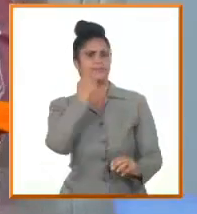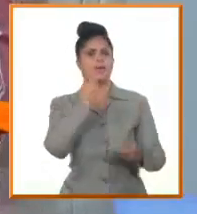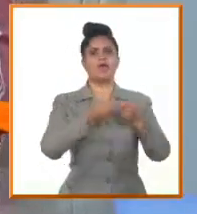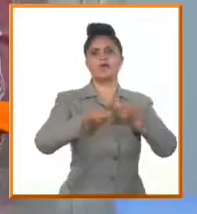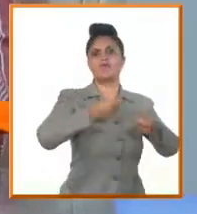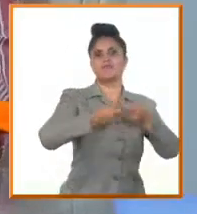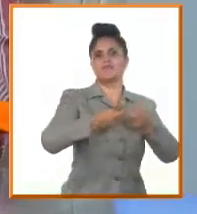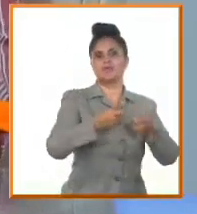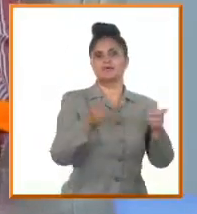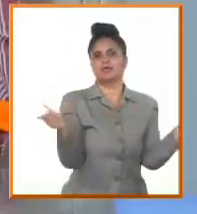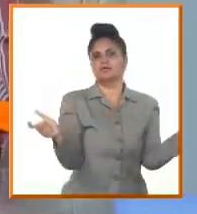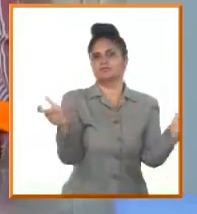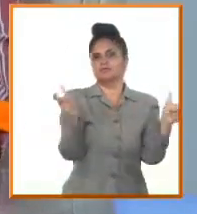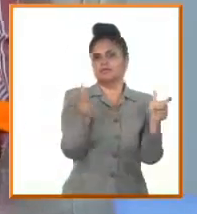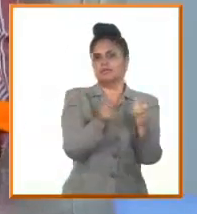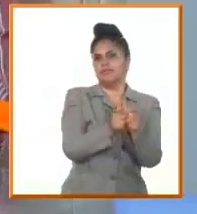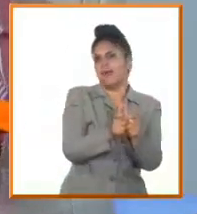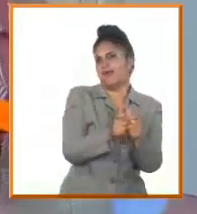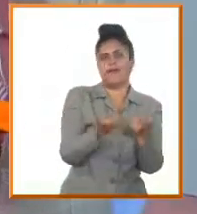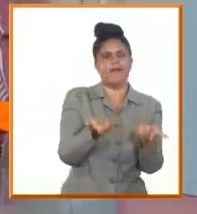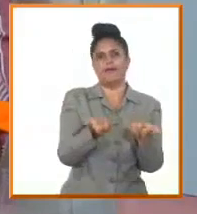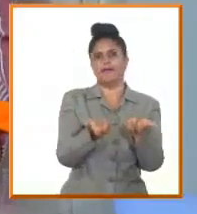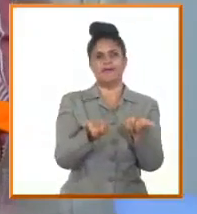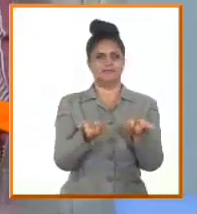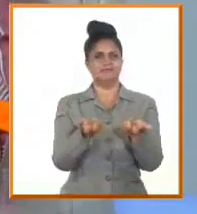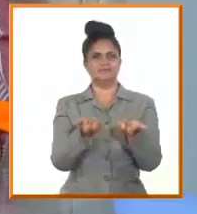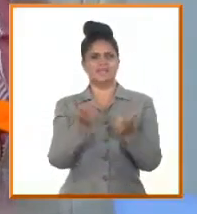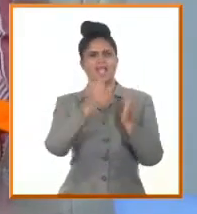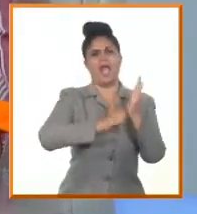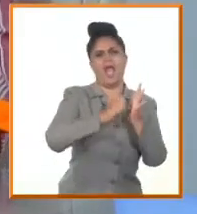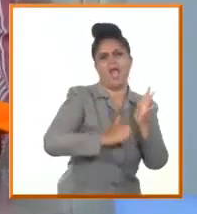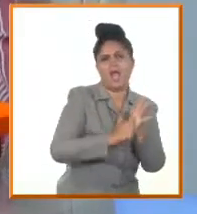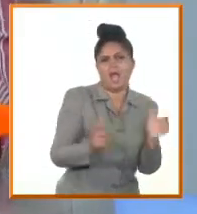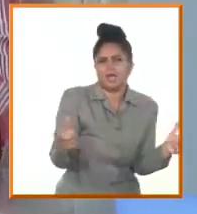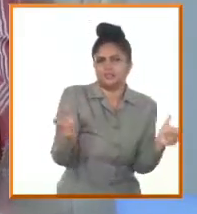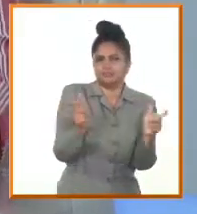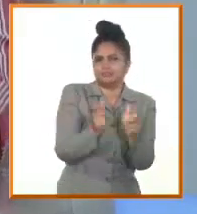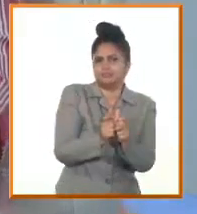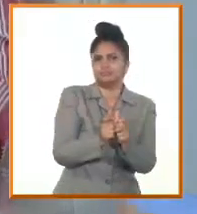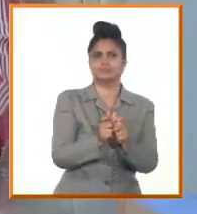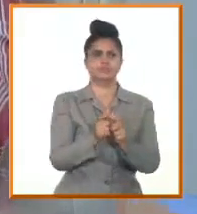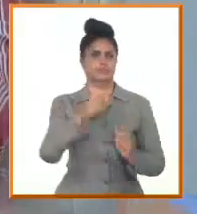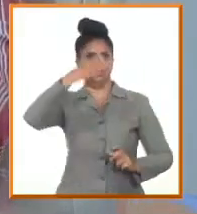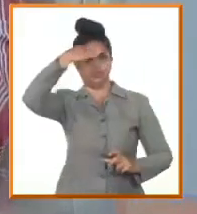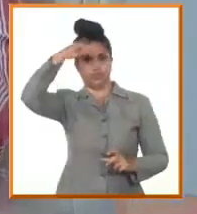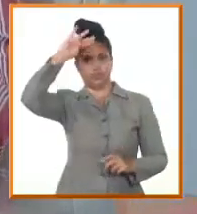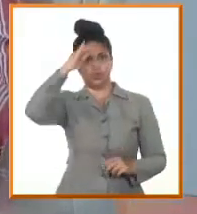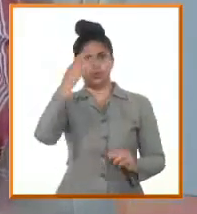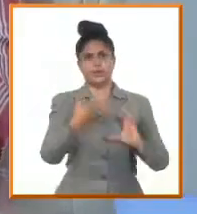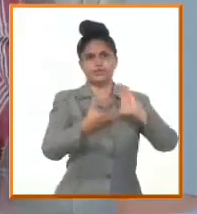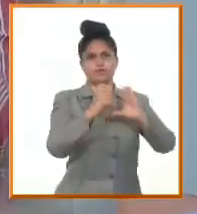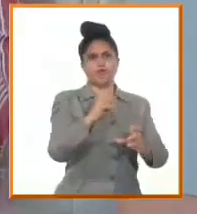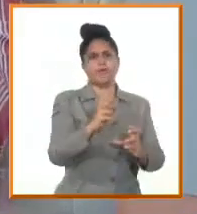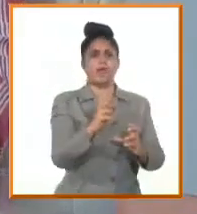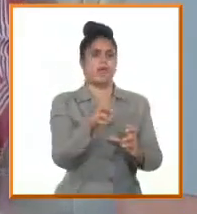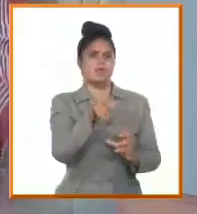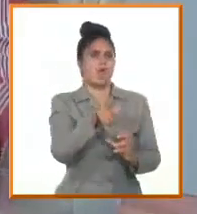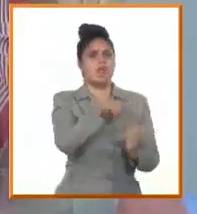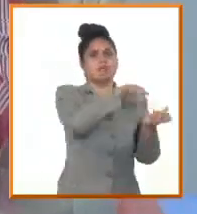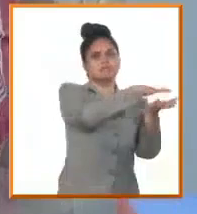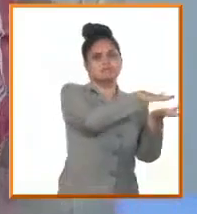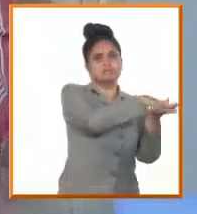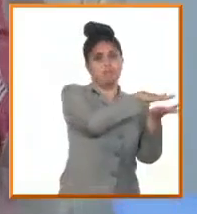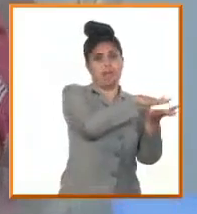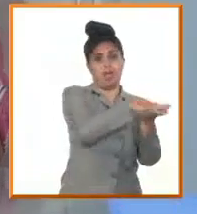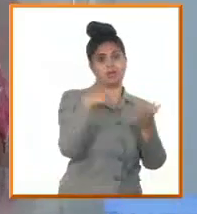menores importaciones etcétera realmente el mecanismo que no existe en el país que es un mecanismo administrativo como decía la viceministra es un mecanismo